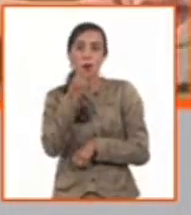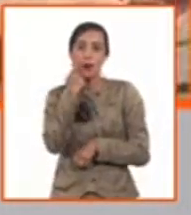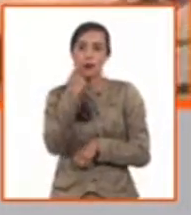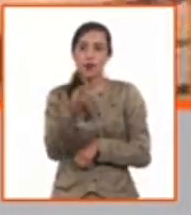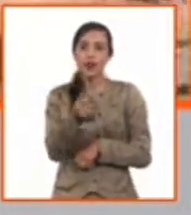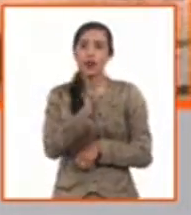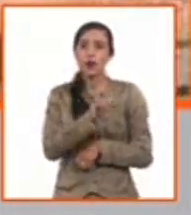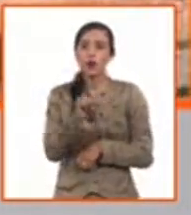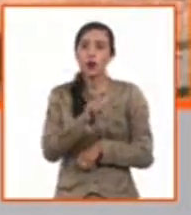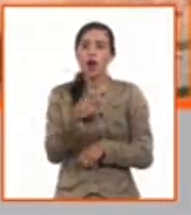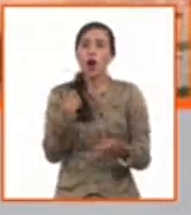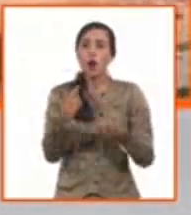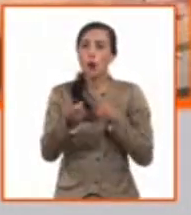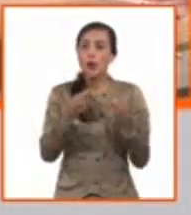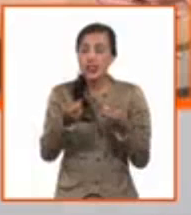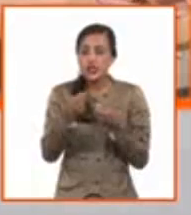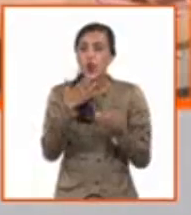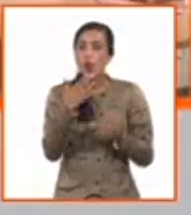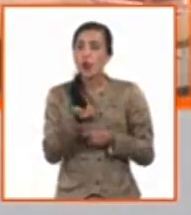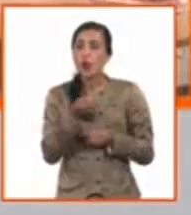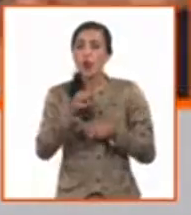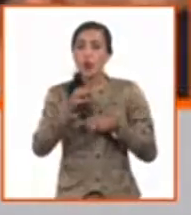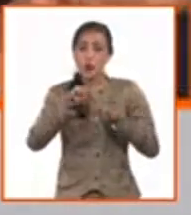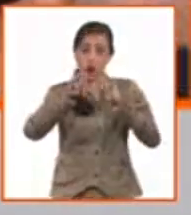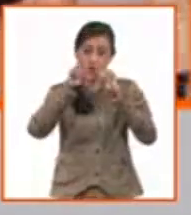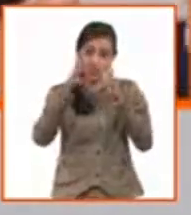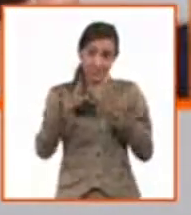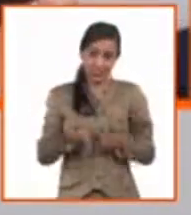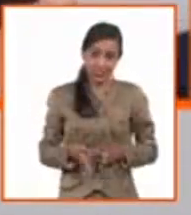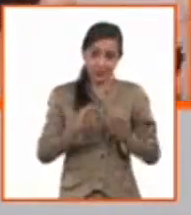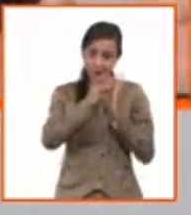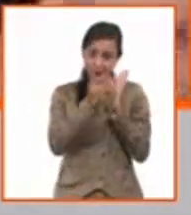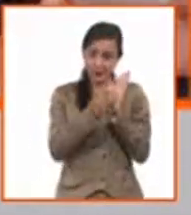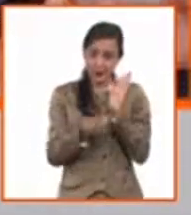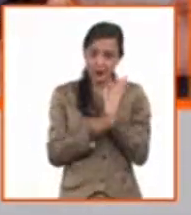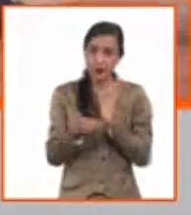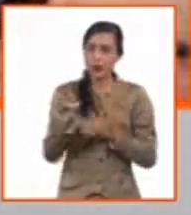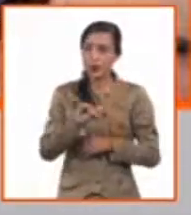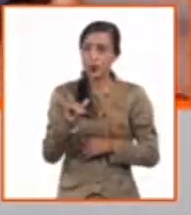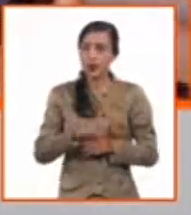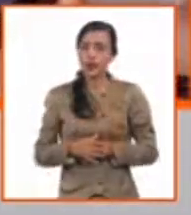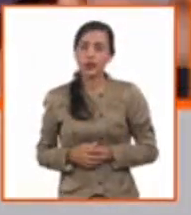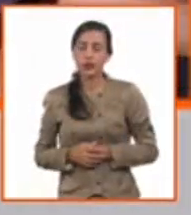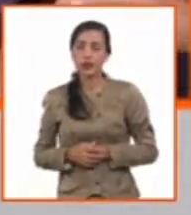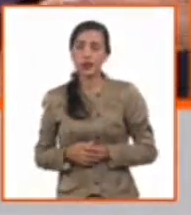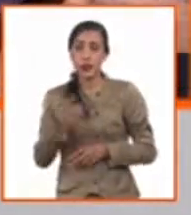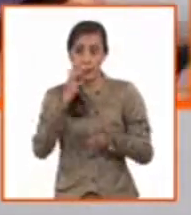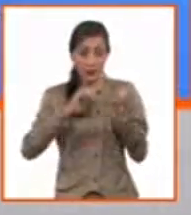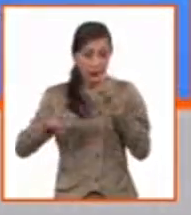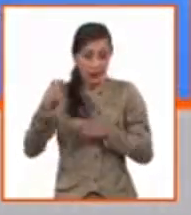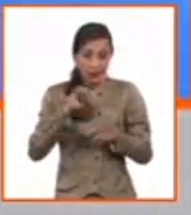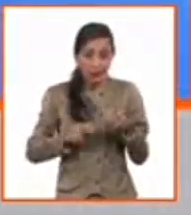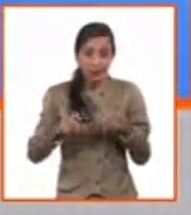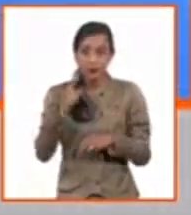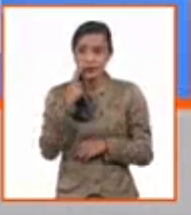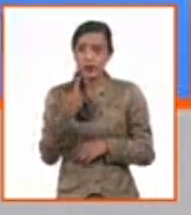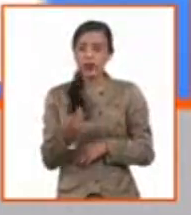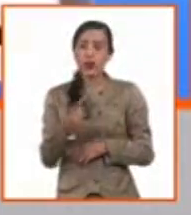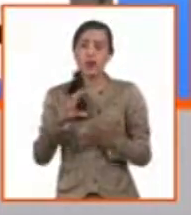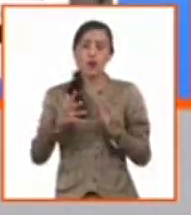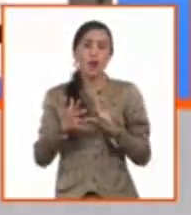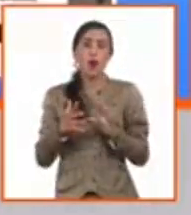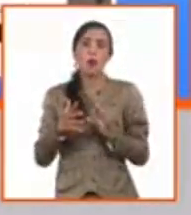plataformas de comercio electrónico se dio soporte a la continuidad de estudio sobre